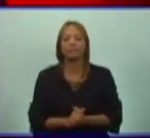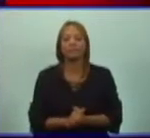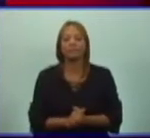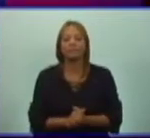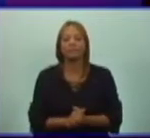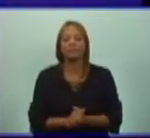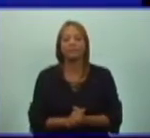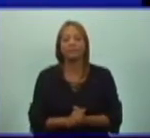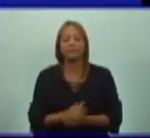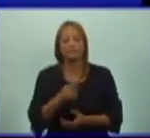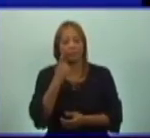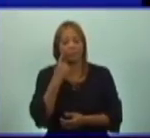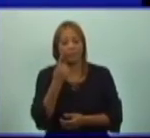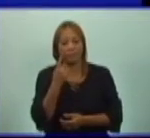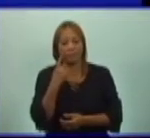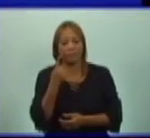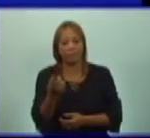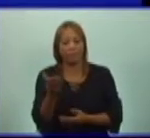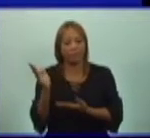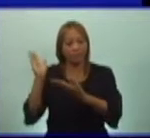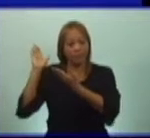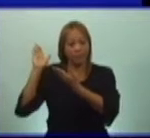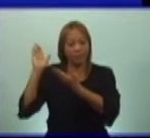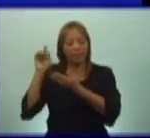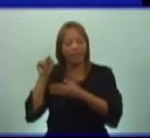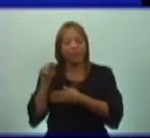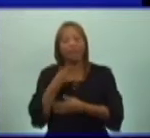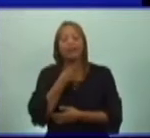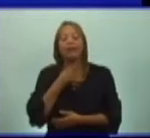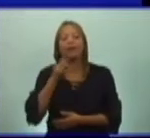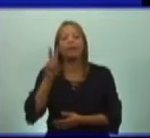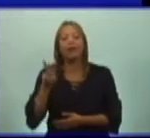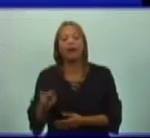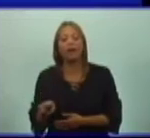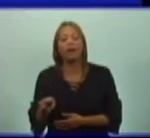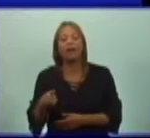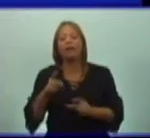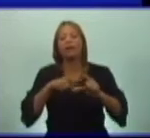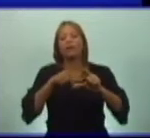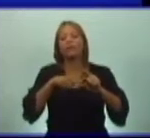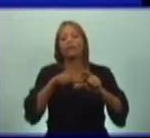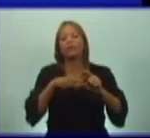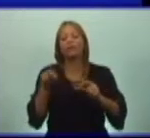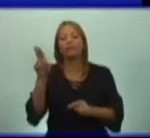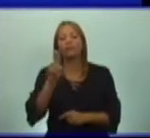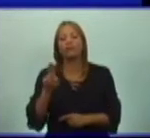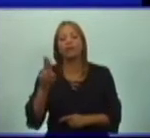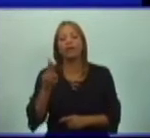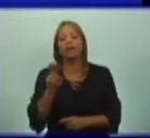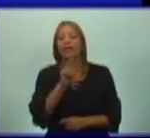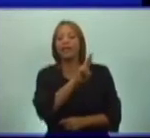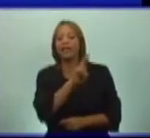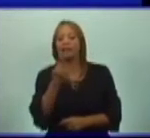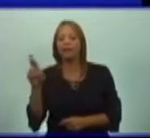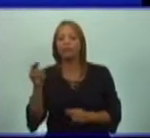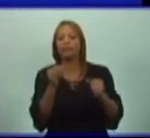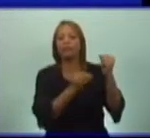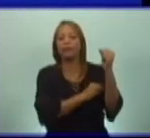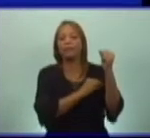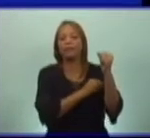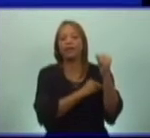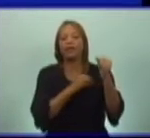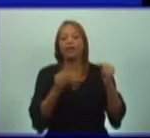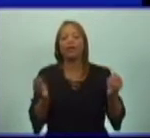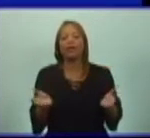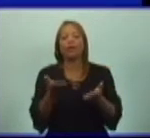Como ustedes pueden apreciar, se van a evaluar los contenidos de la unidad La Revolución en el Poder y